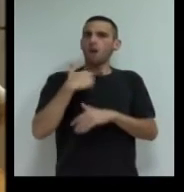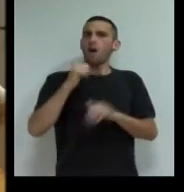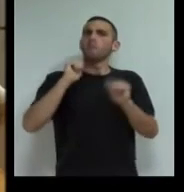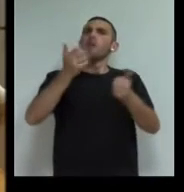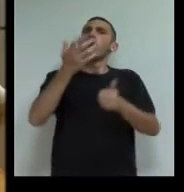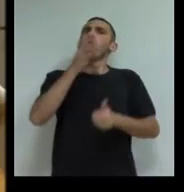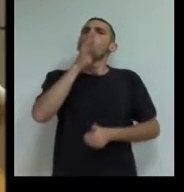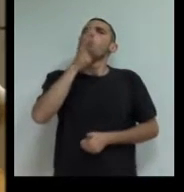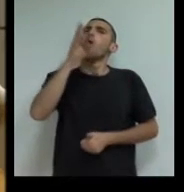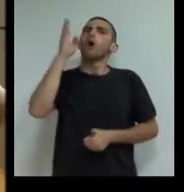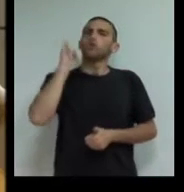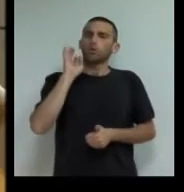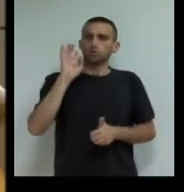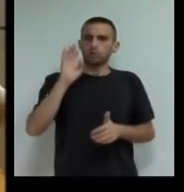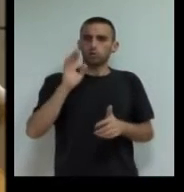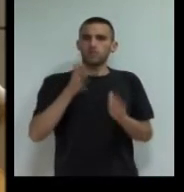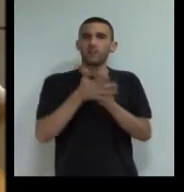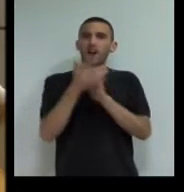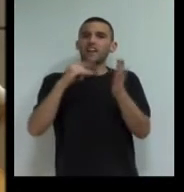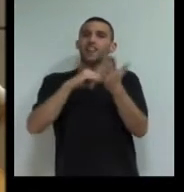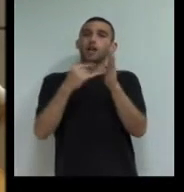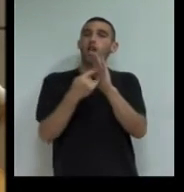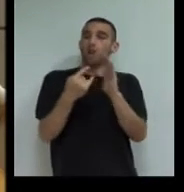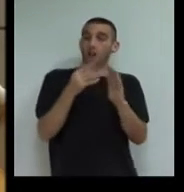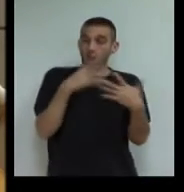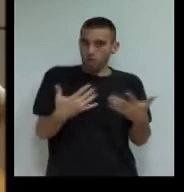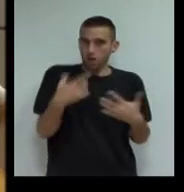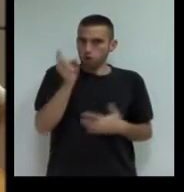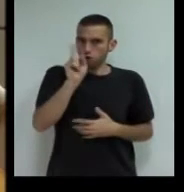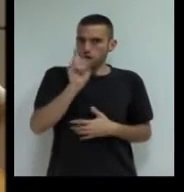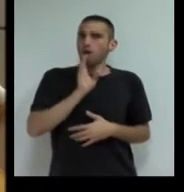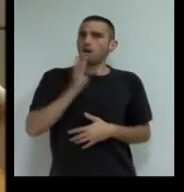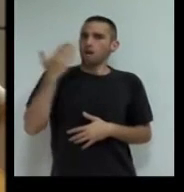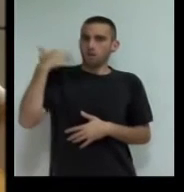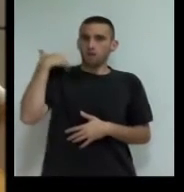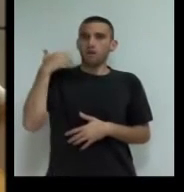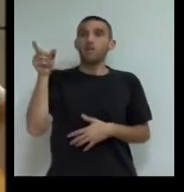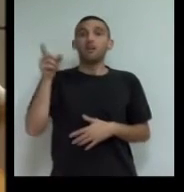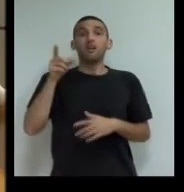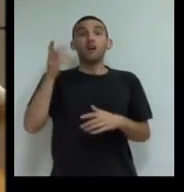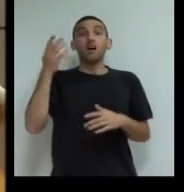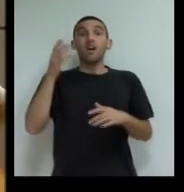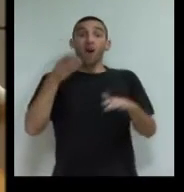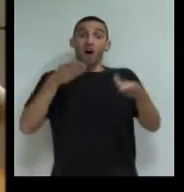se hacía con la tecnología que nosotros estamos hablando, la taquilla subió de un 4 a un 6%.